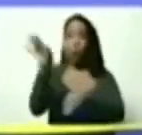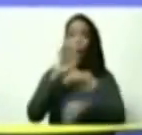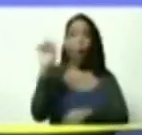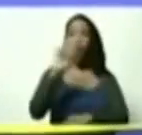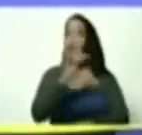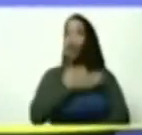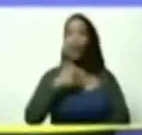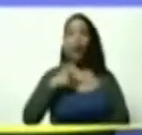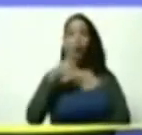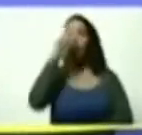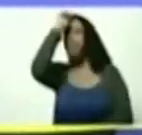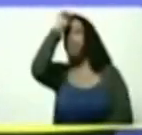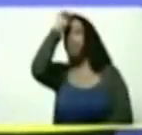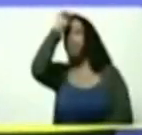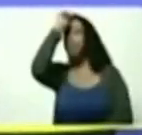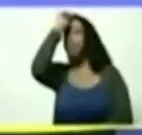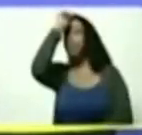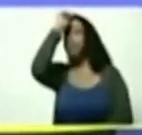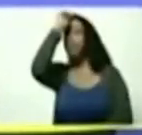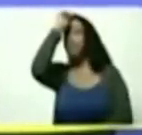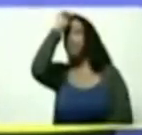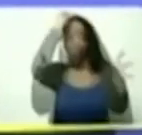triunfo.